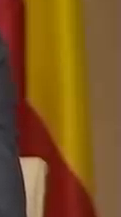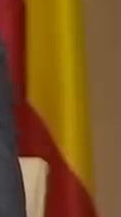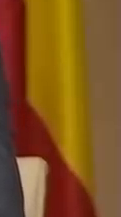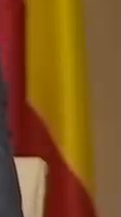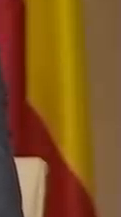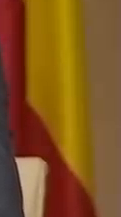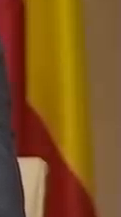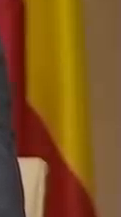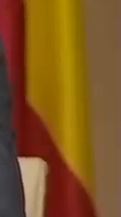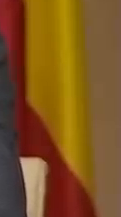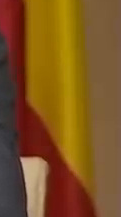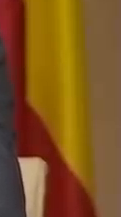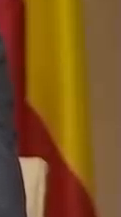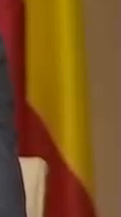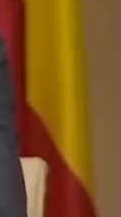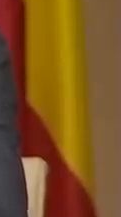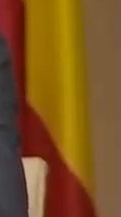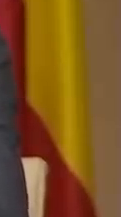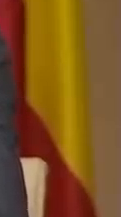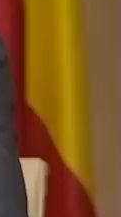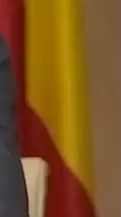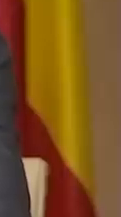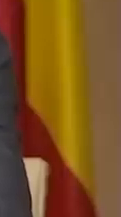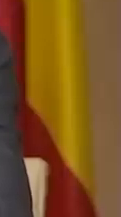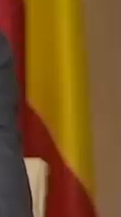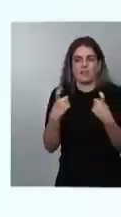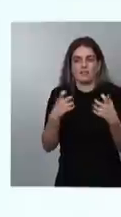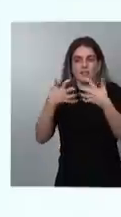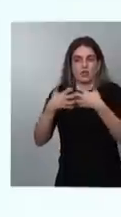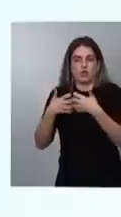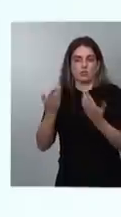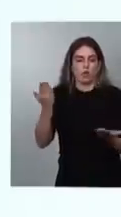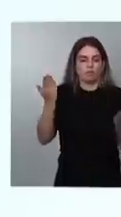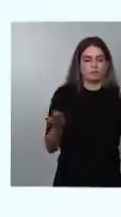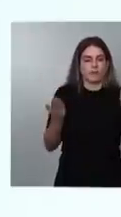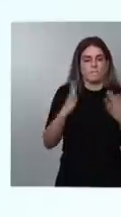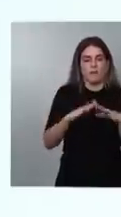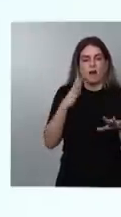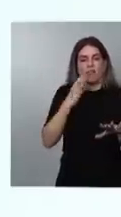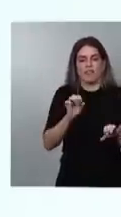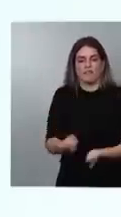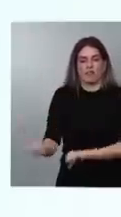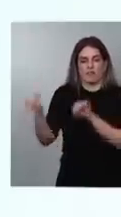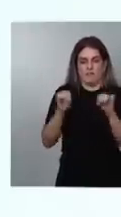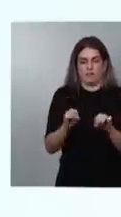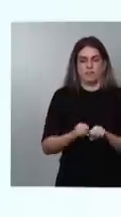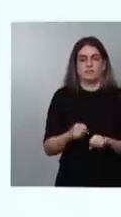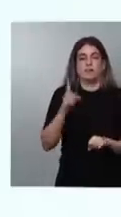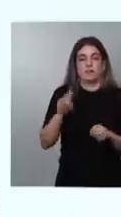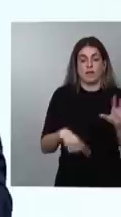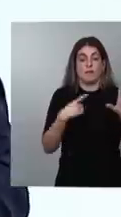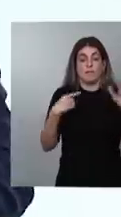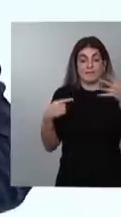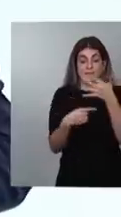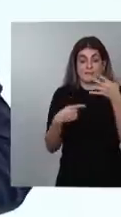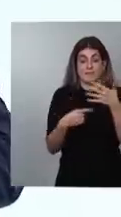va a basar en datos muy objetivos, sobre todo de la OCDE, porque sabe perfectamente que la Comisión Europea son